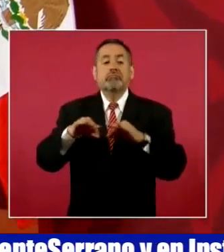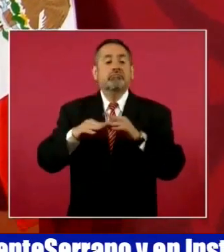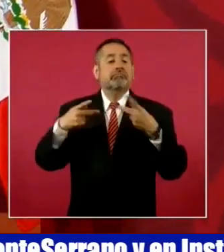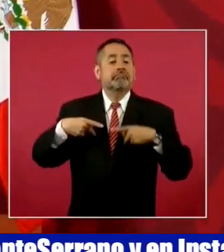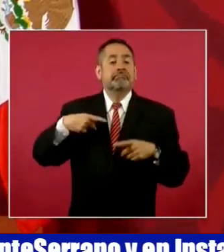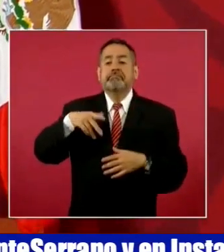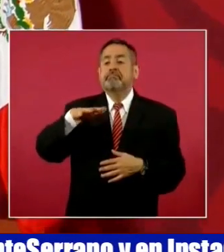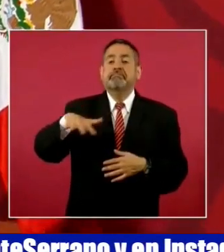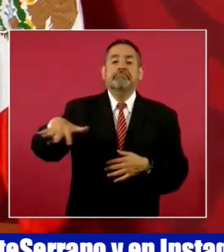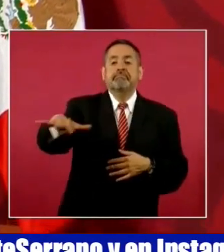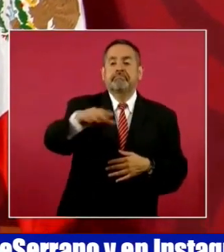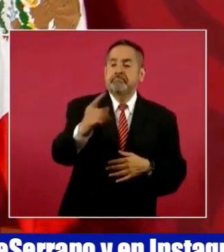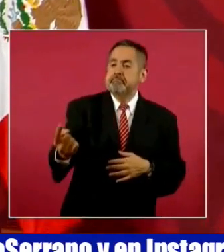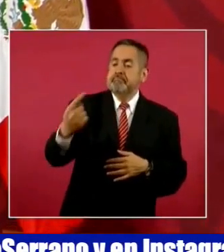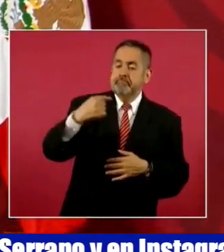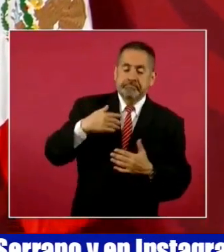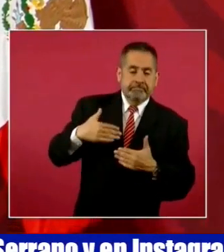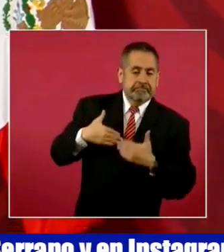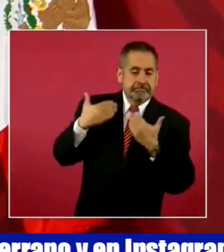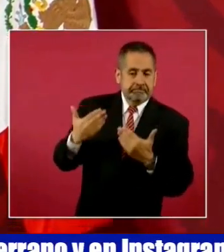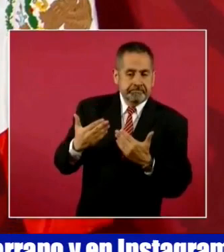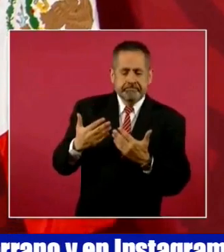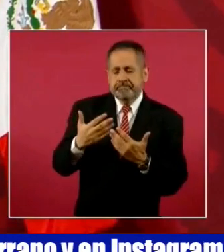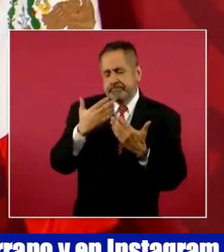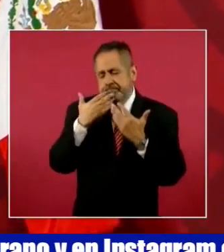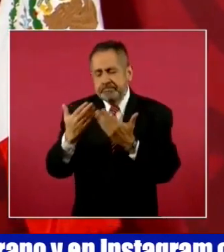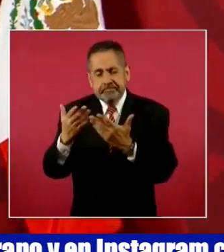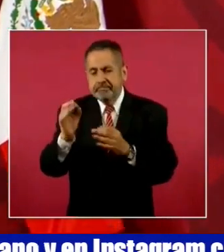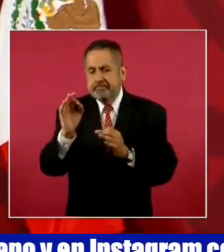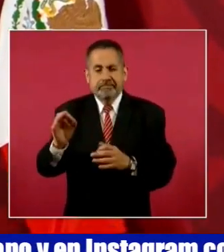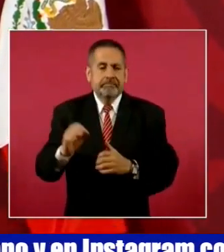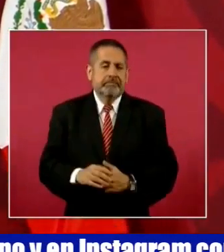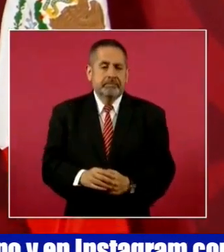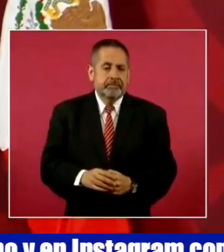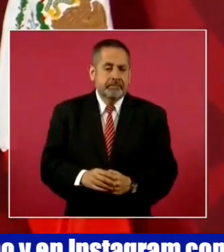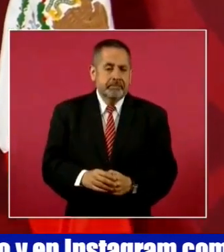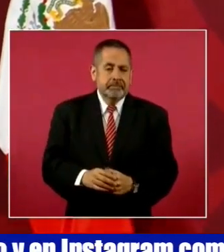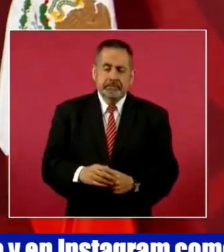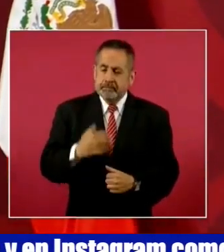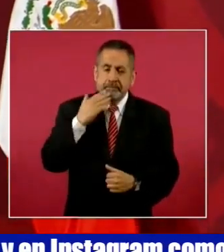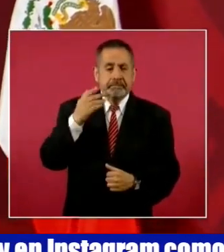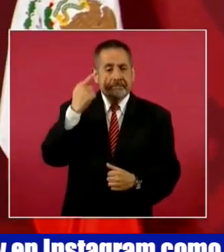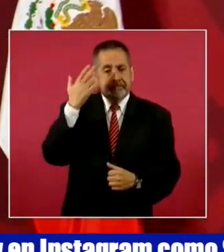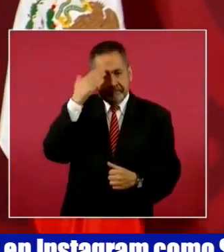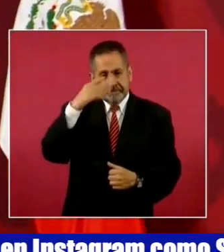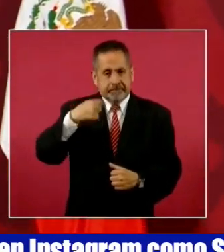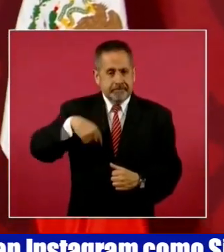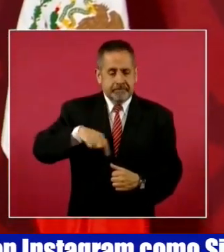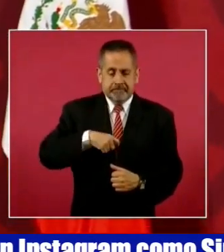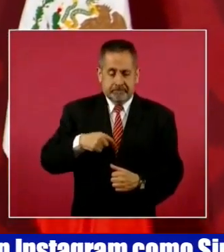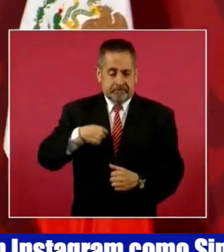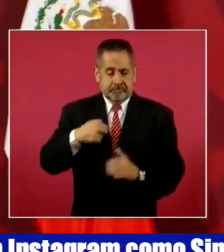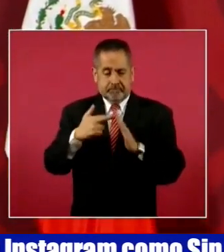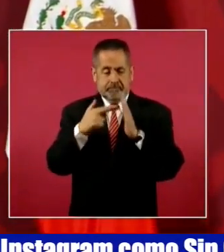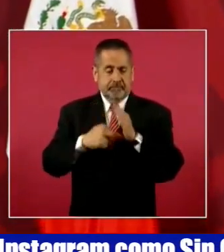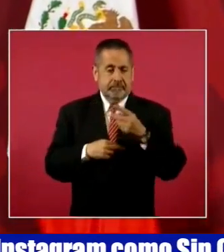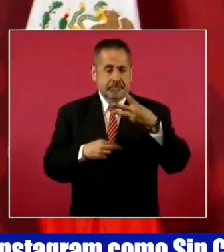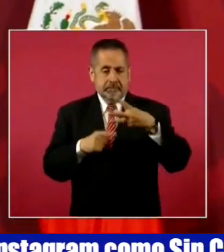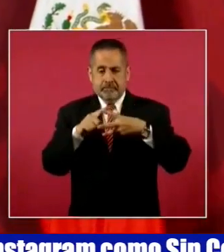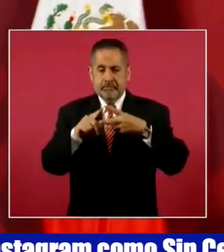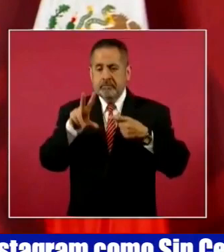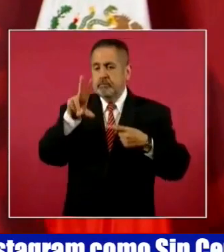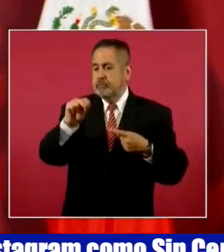que nos tiene confianza y sabe que nos guiamos por 3 principios: no mentir,